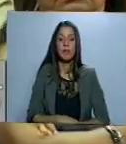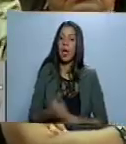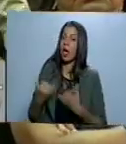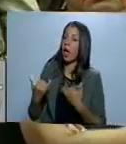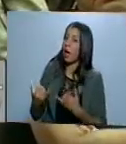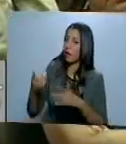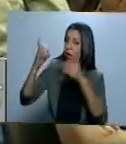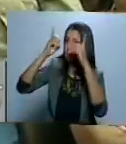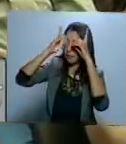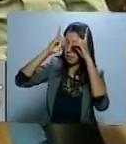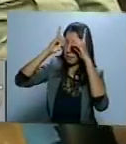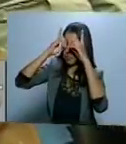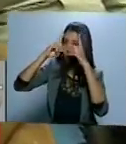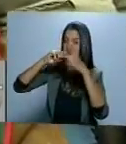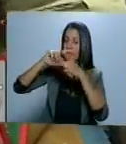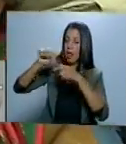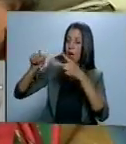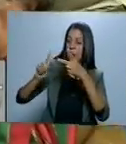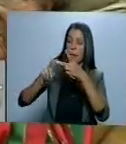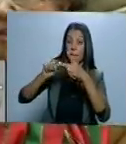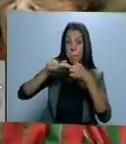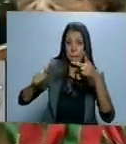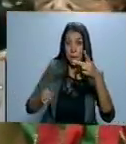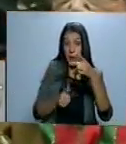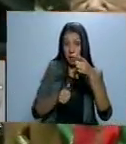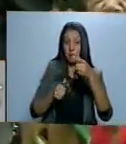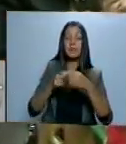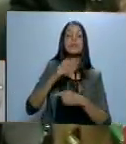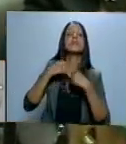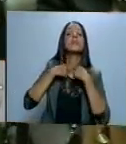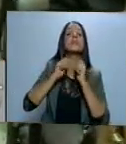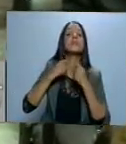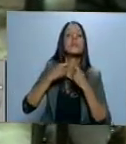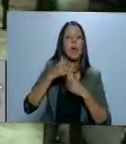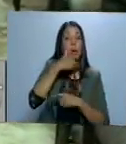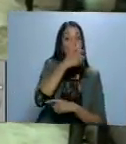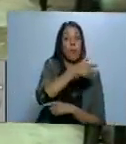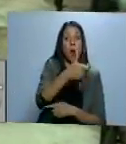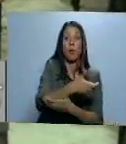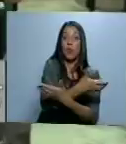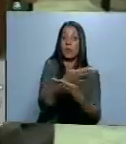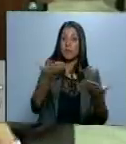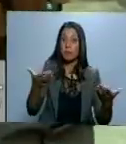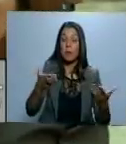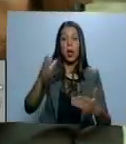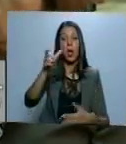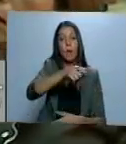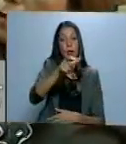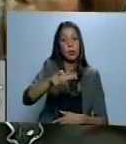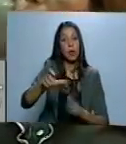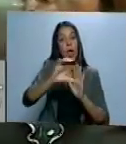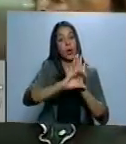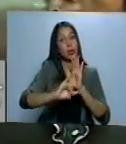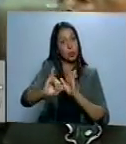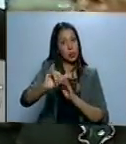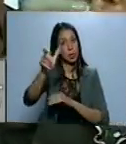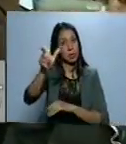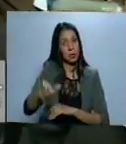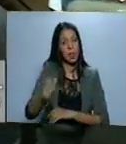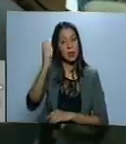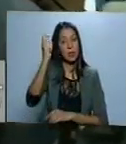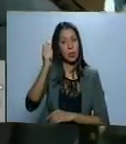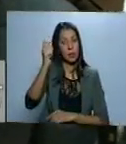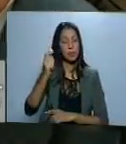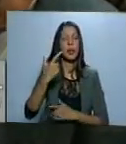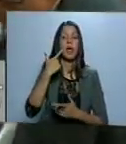Presidente, Presidenta, ciudadano constituyente, pueblo de Venezuela, consideramos que a